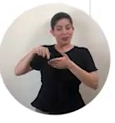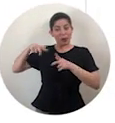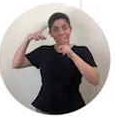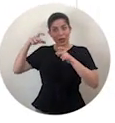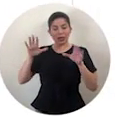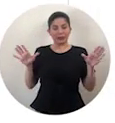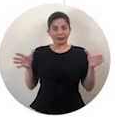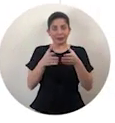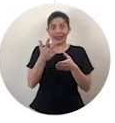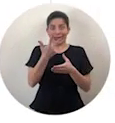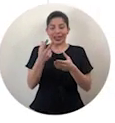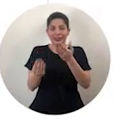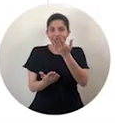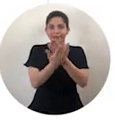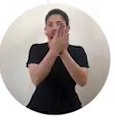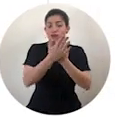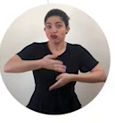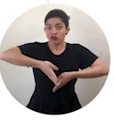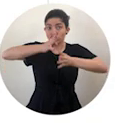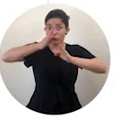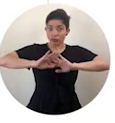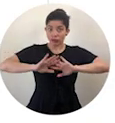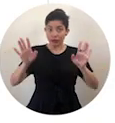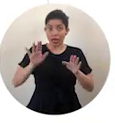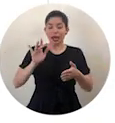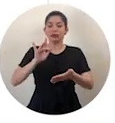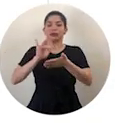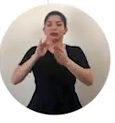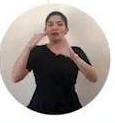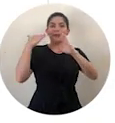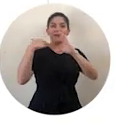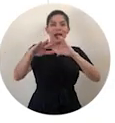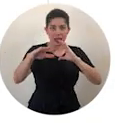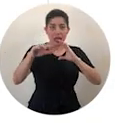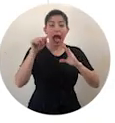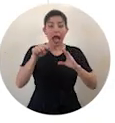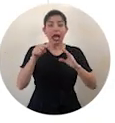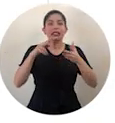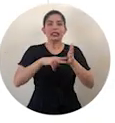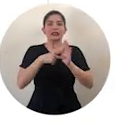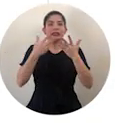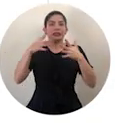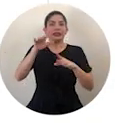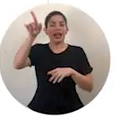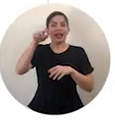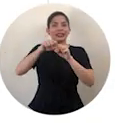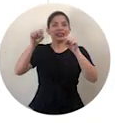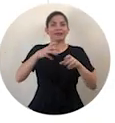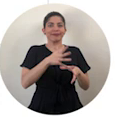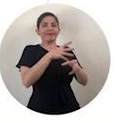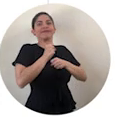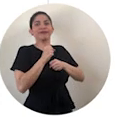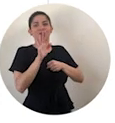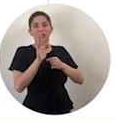anteriormente. Con esta información cargada en el sitio, da clic en enviar y de esta manera su solicitud estará en el sistema